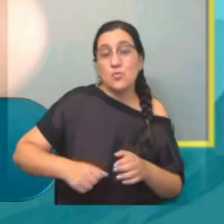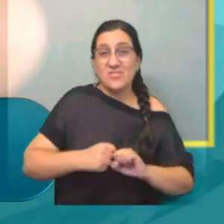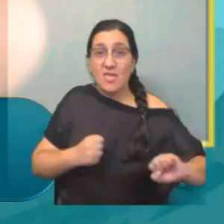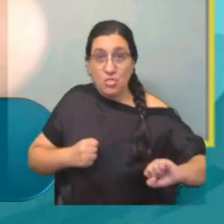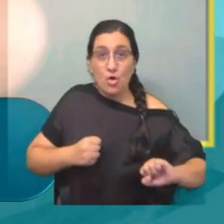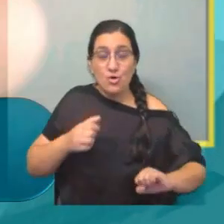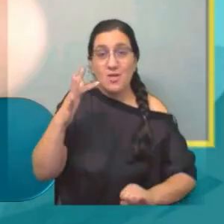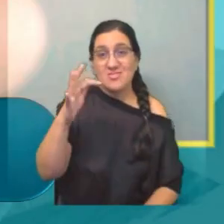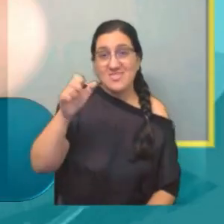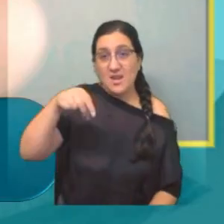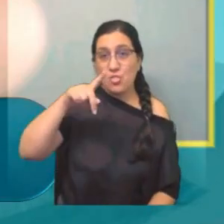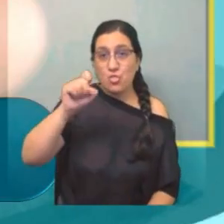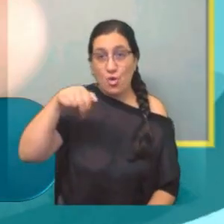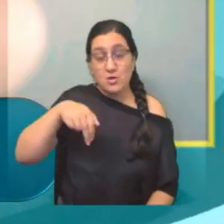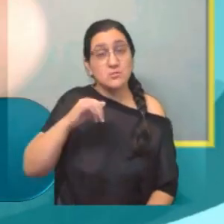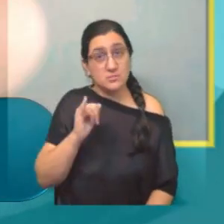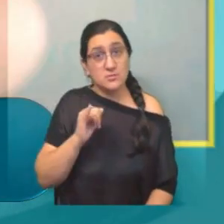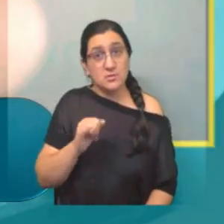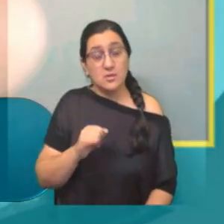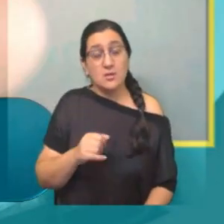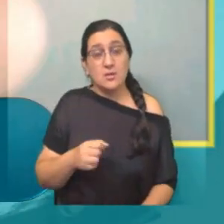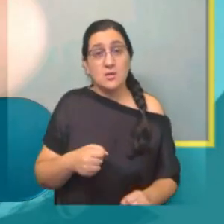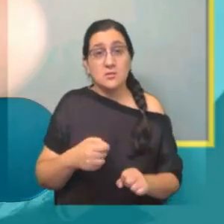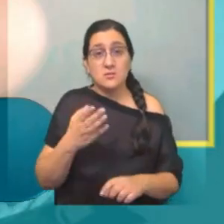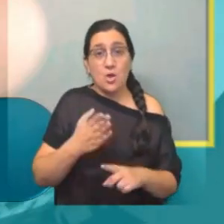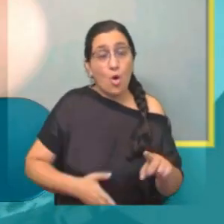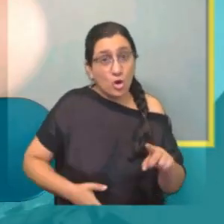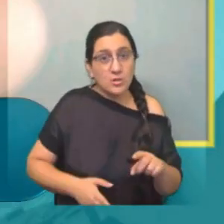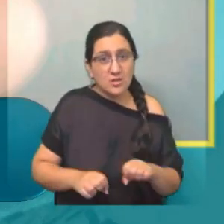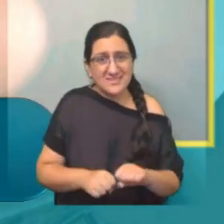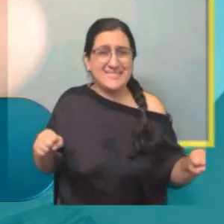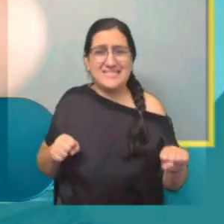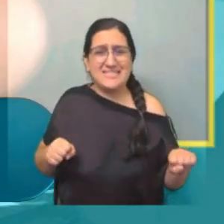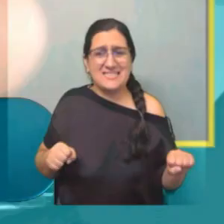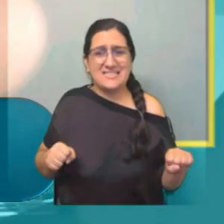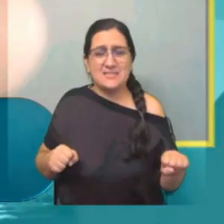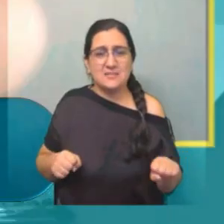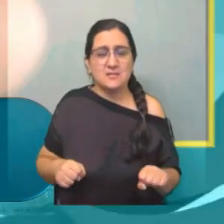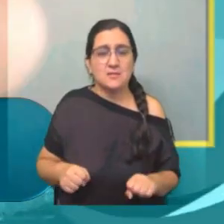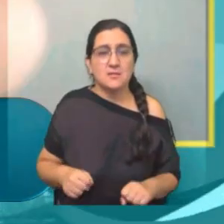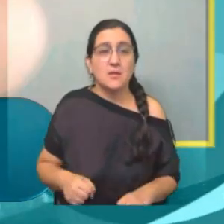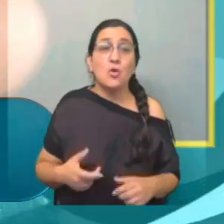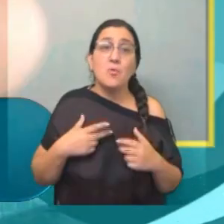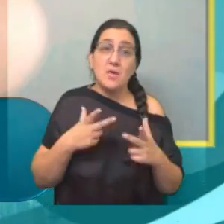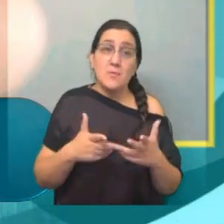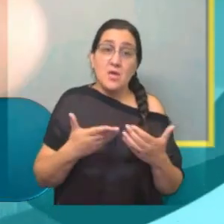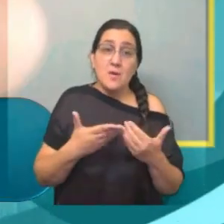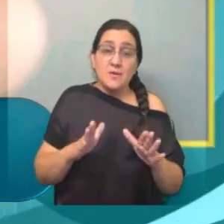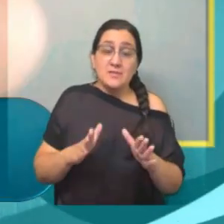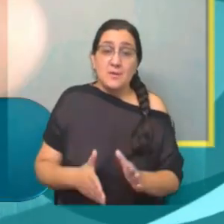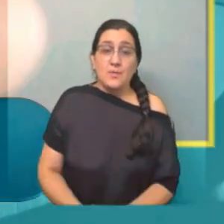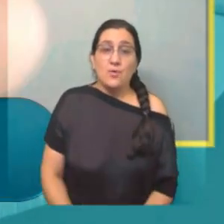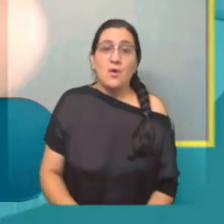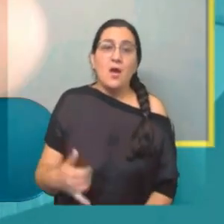haber una sección de tendón, sí, eso lo vamos a ver profundo. Más en la parte de tendón, sí, pero como dijimos al principio,